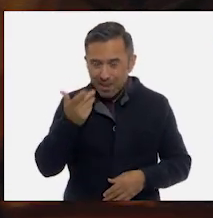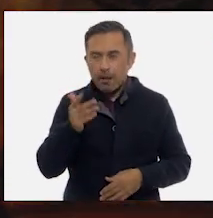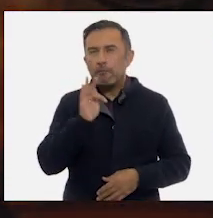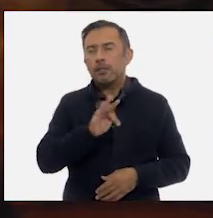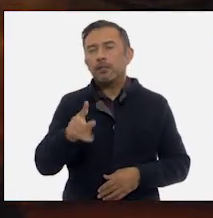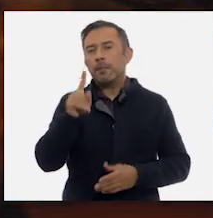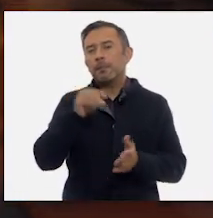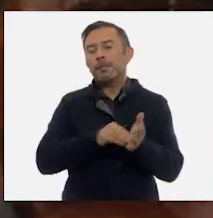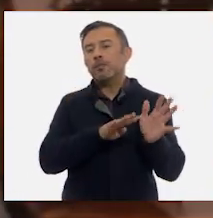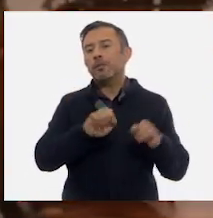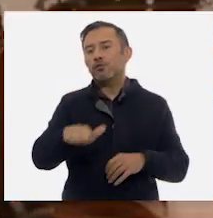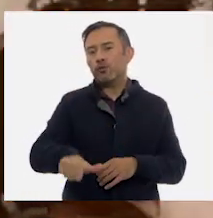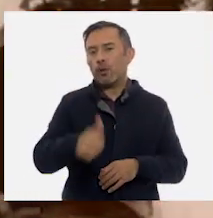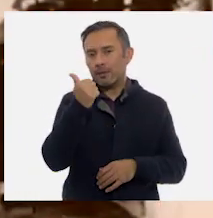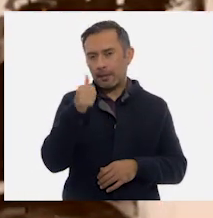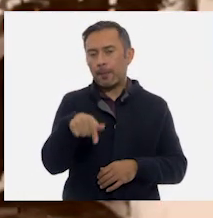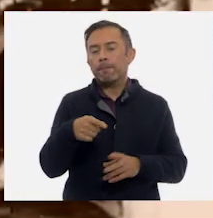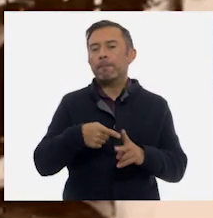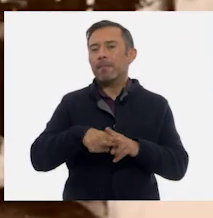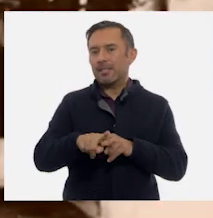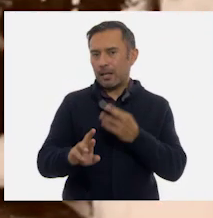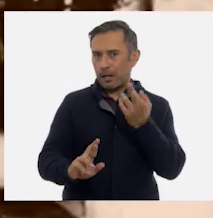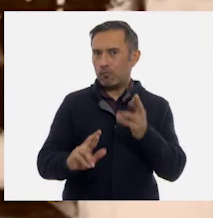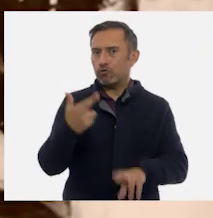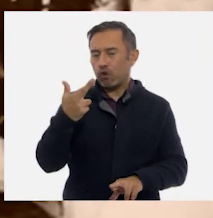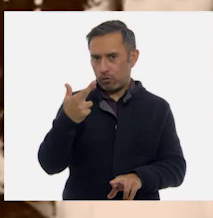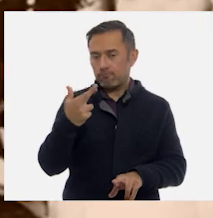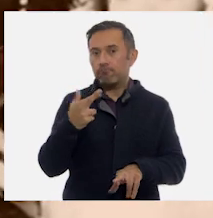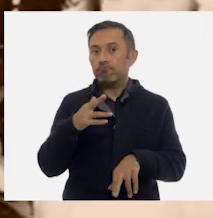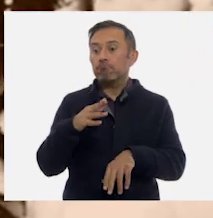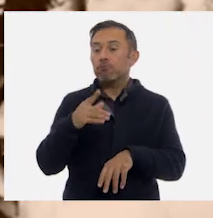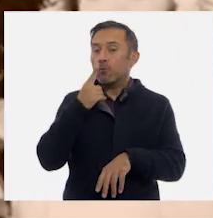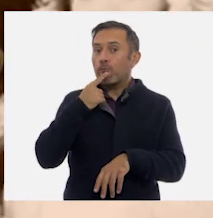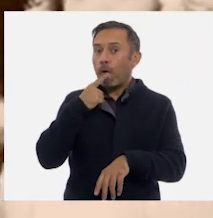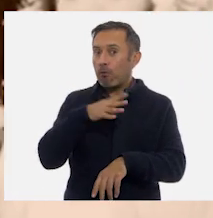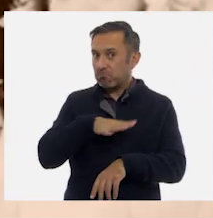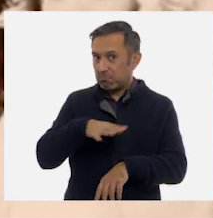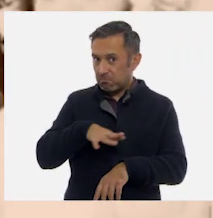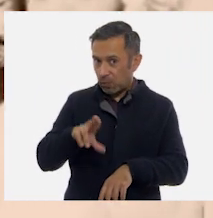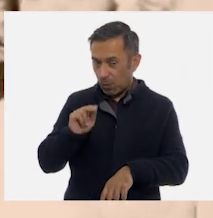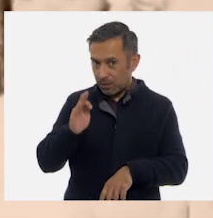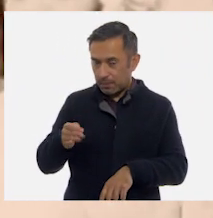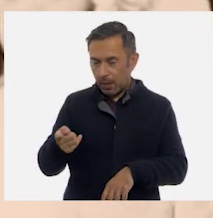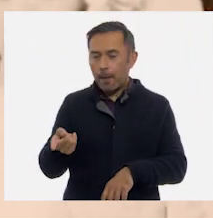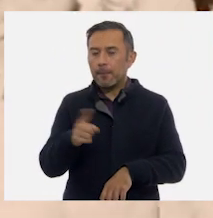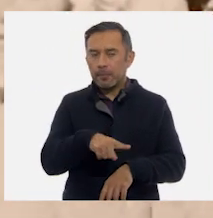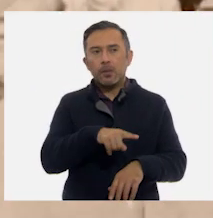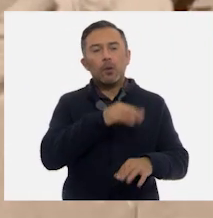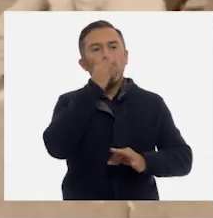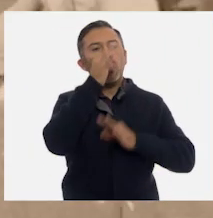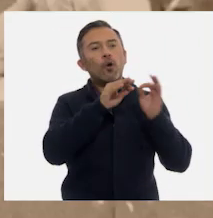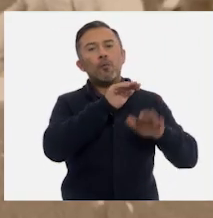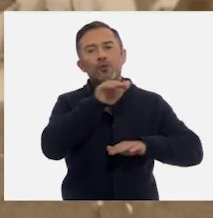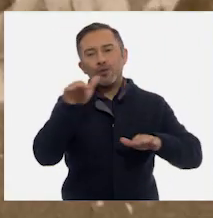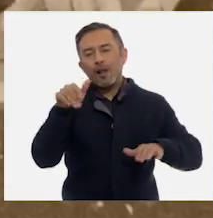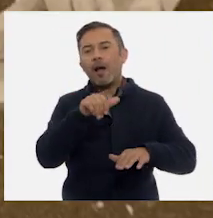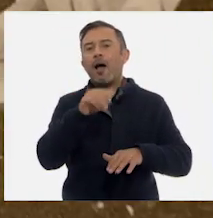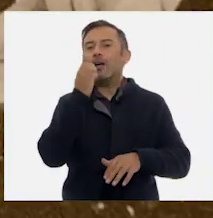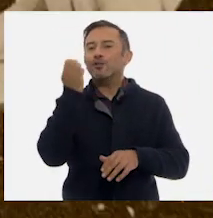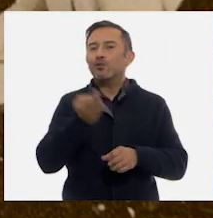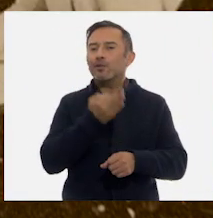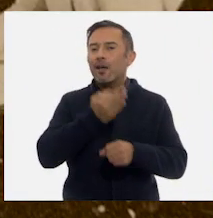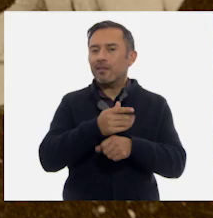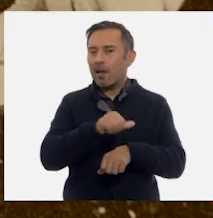cuando empieza la revolución, hace una convocatoria amplia a la que acuden tanto estudiantes de medicina